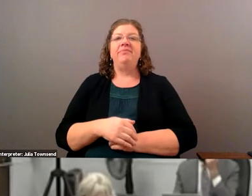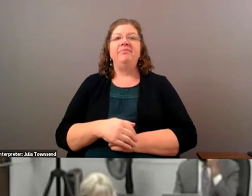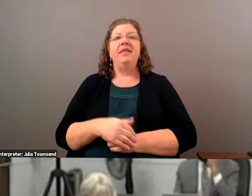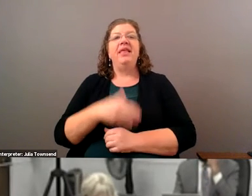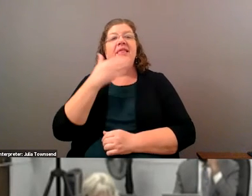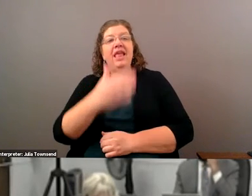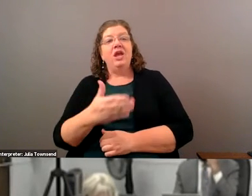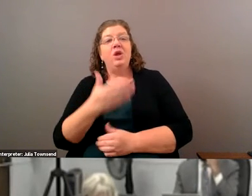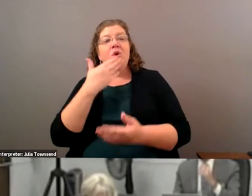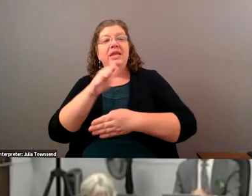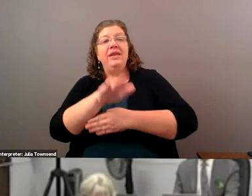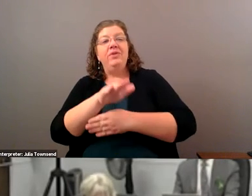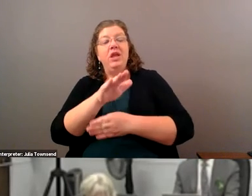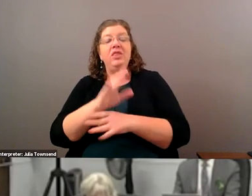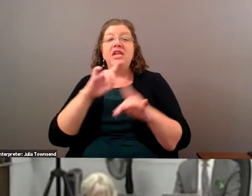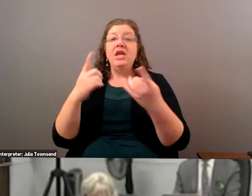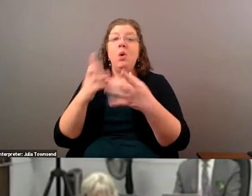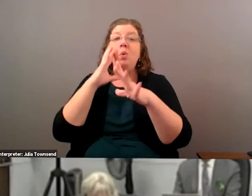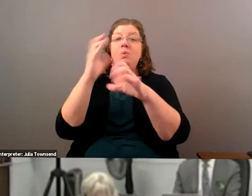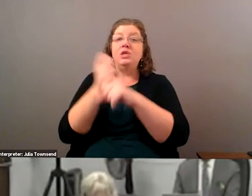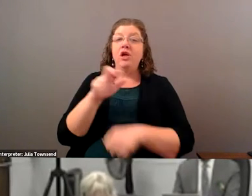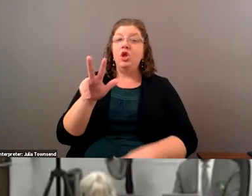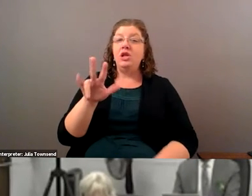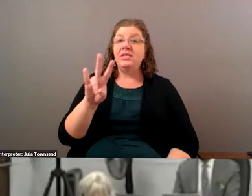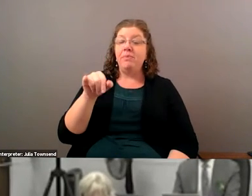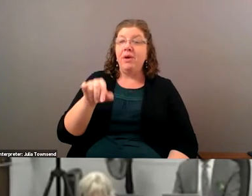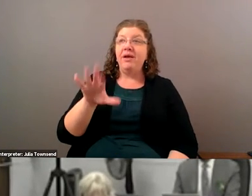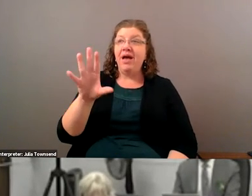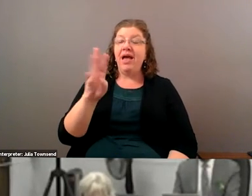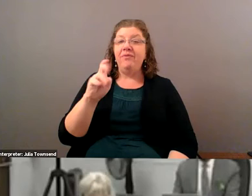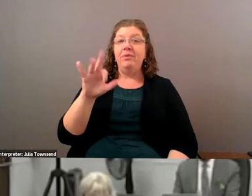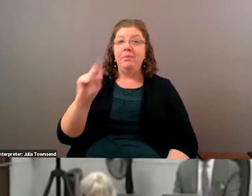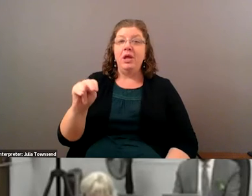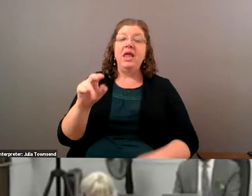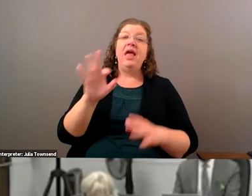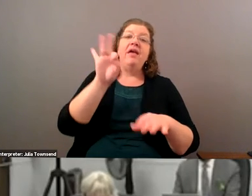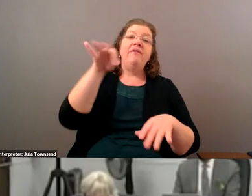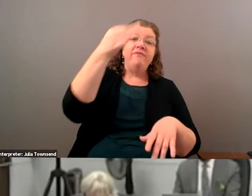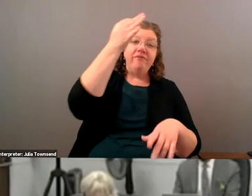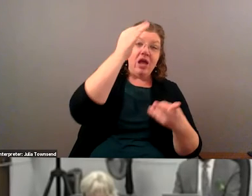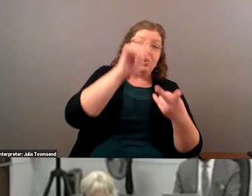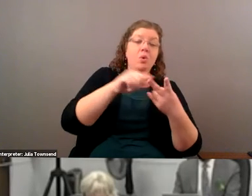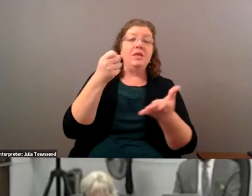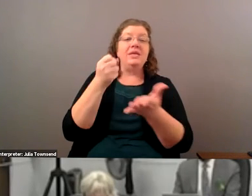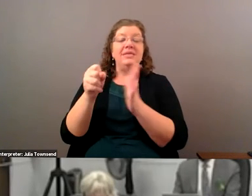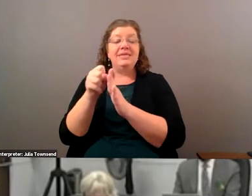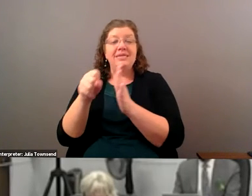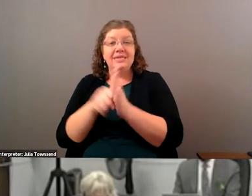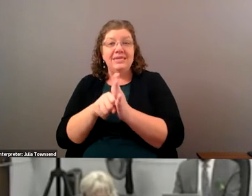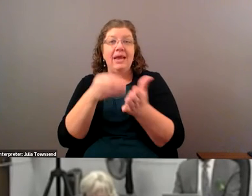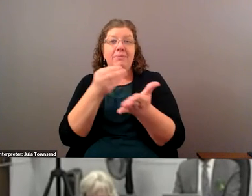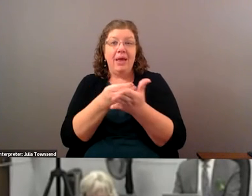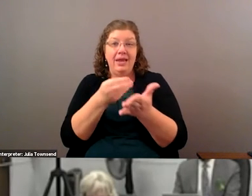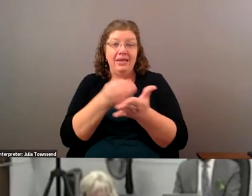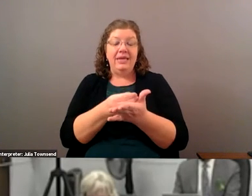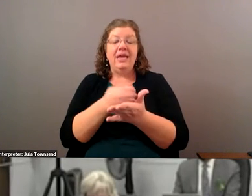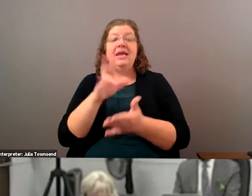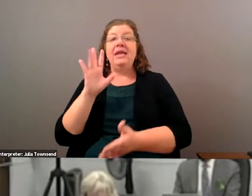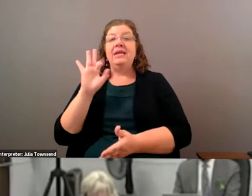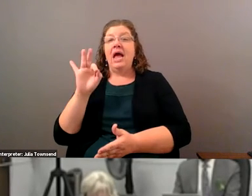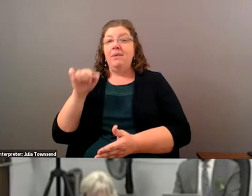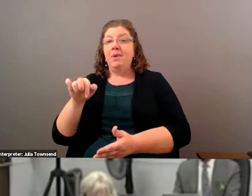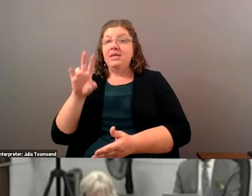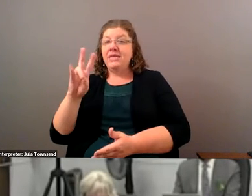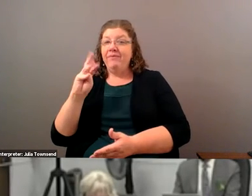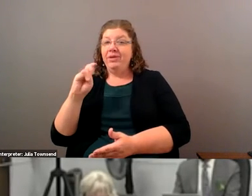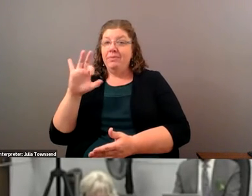millones en fondos federales y estatales y 9.7 millones de esto se dedica a la ampliación